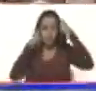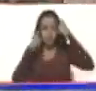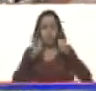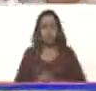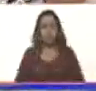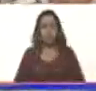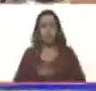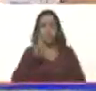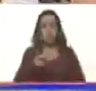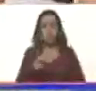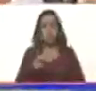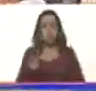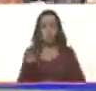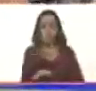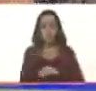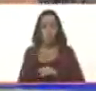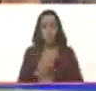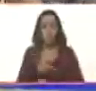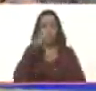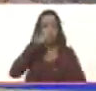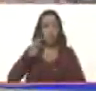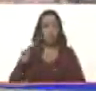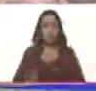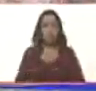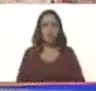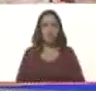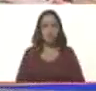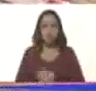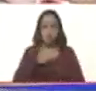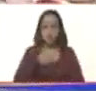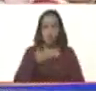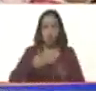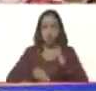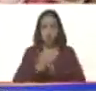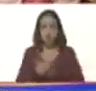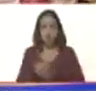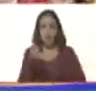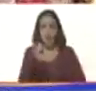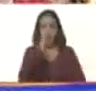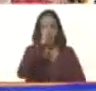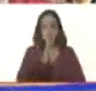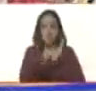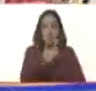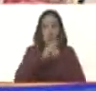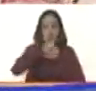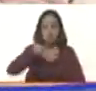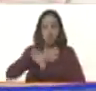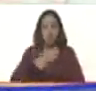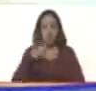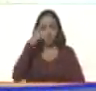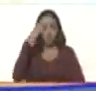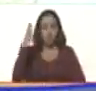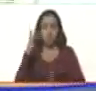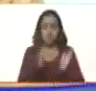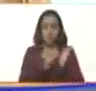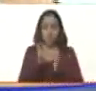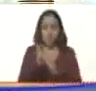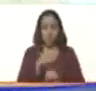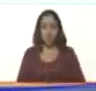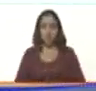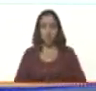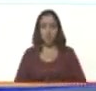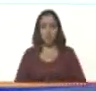pueblo. Donde voy yo, llegan las bendiciones de nuestro Señor Jesucristo. Donde van